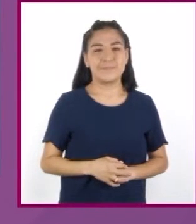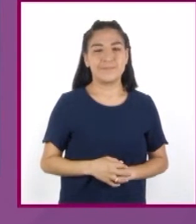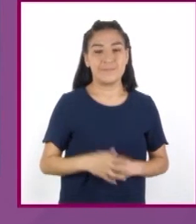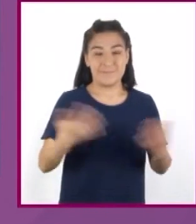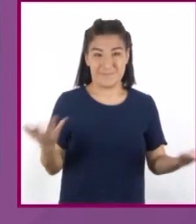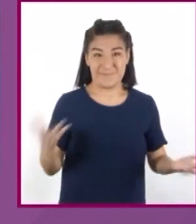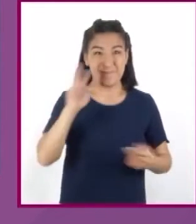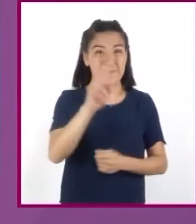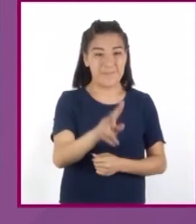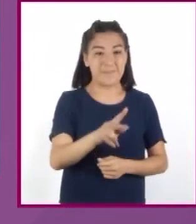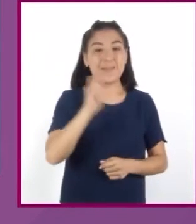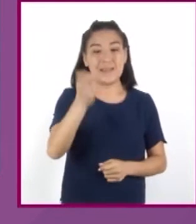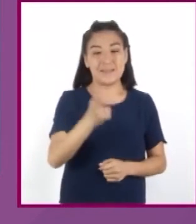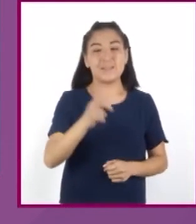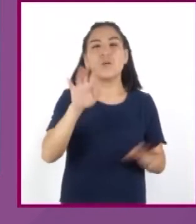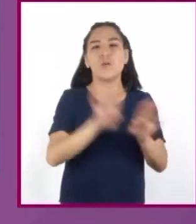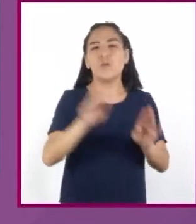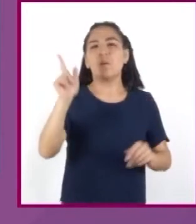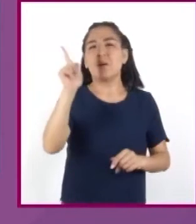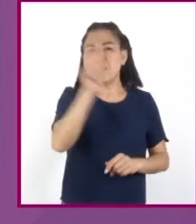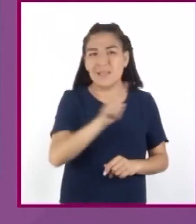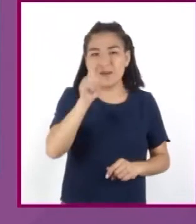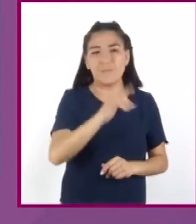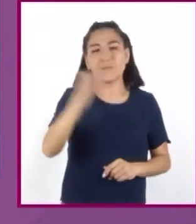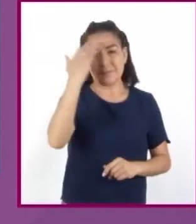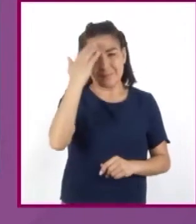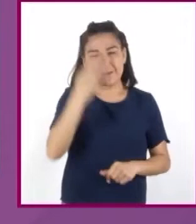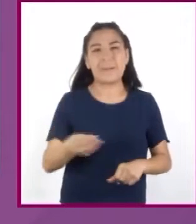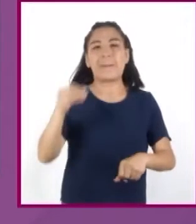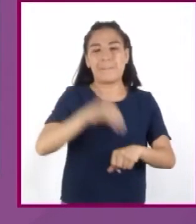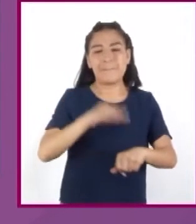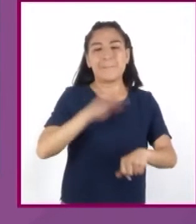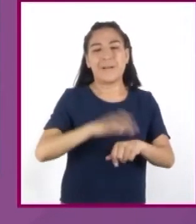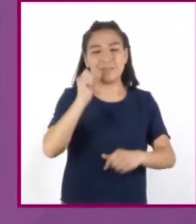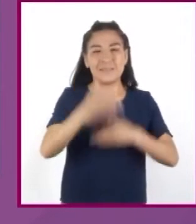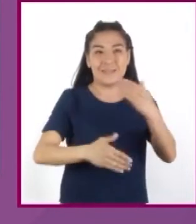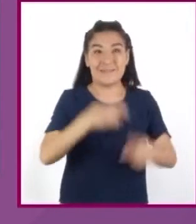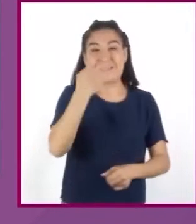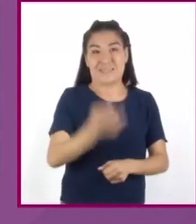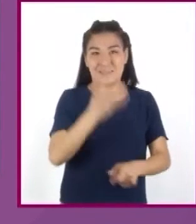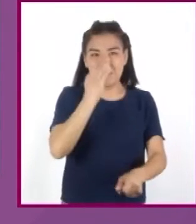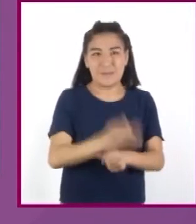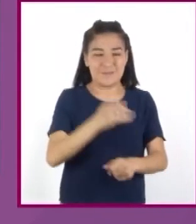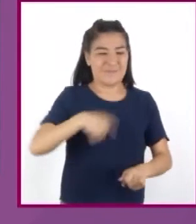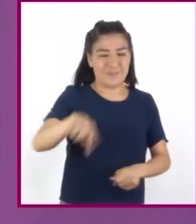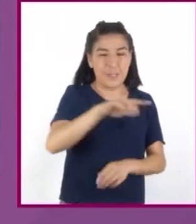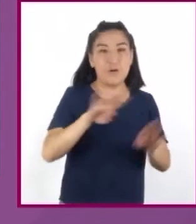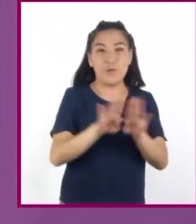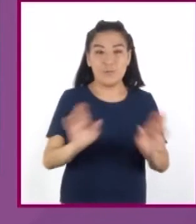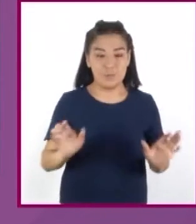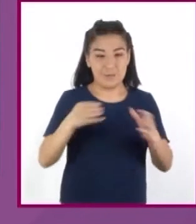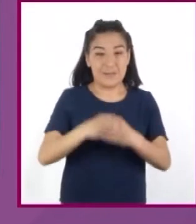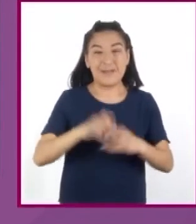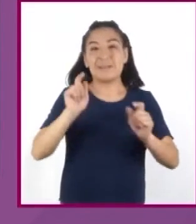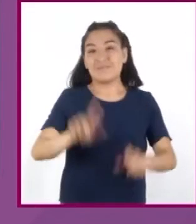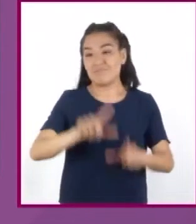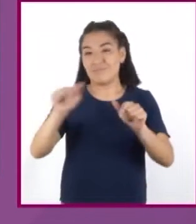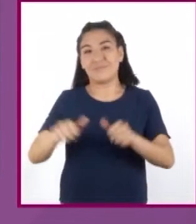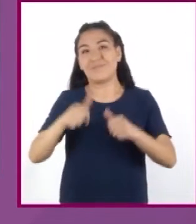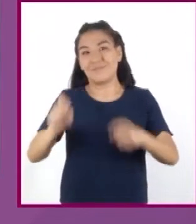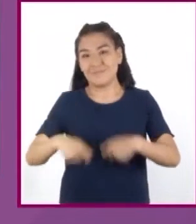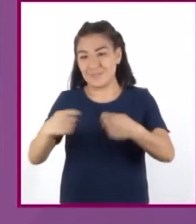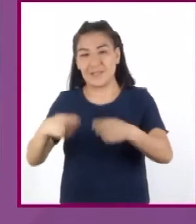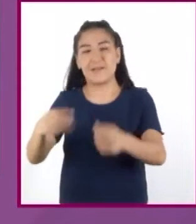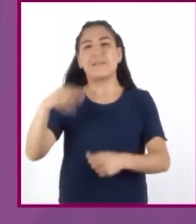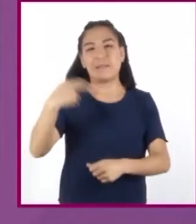Como ven, con la lengua se construye también el conocimiento de una comunidad, y todo eso que las comunidades dejan a las siguientes generaciones